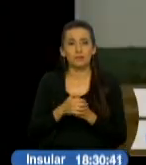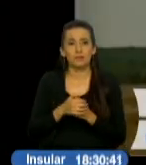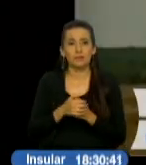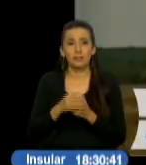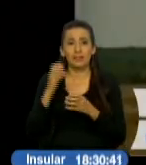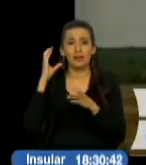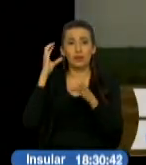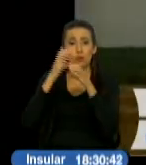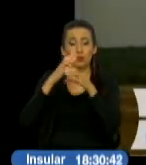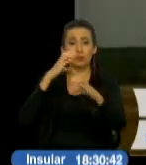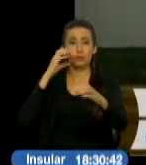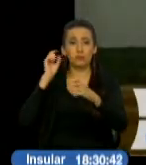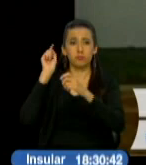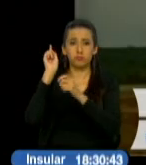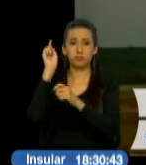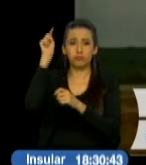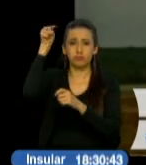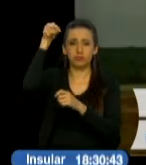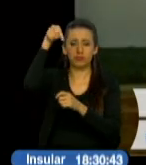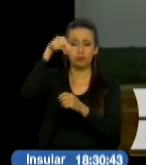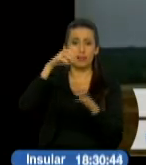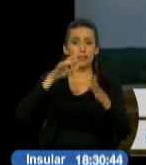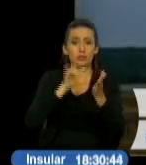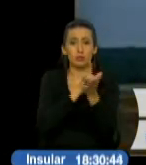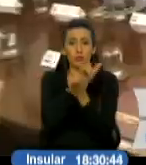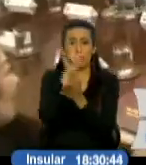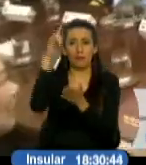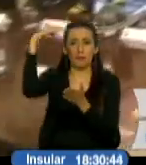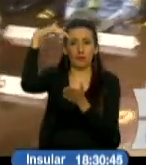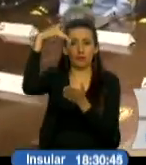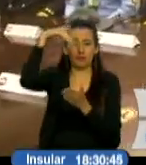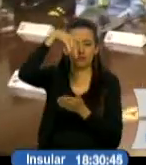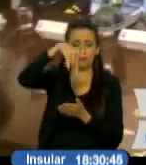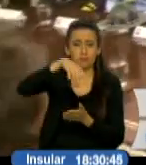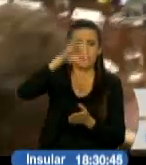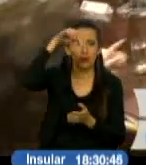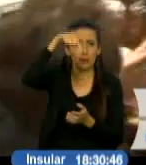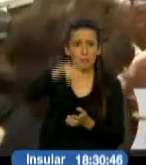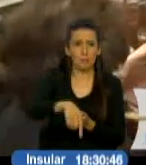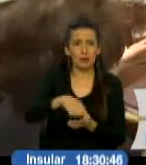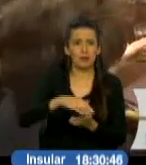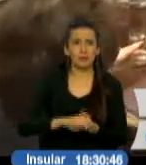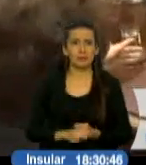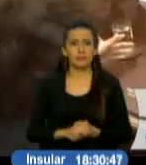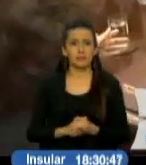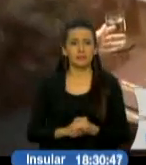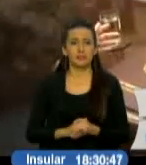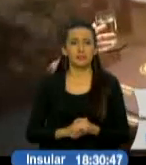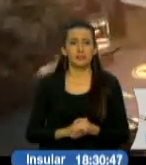artefacto explosivo fue lanzado desde un avión a gran altitud. Very, very proud of the people.